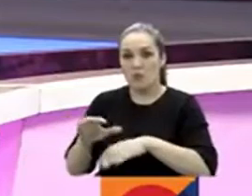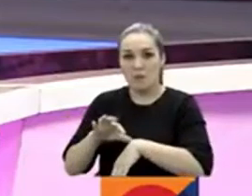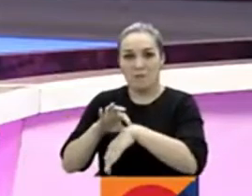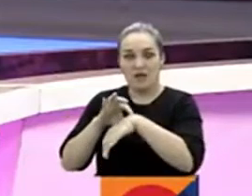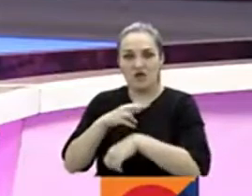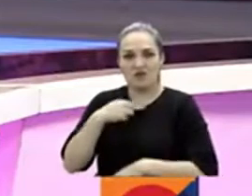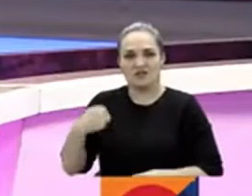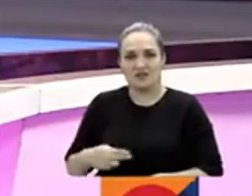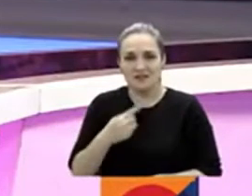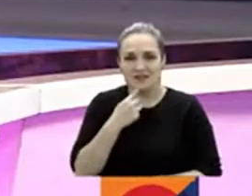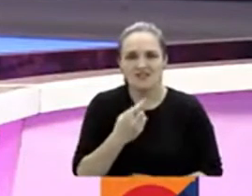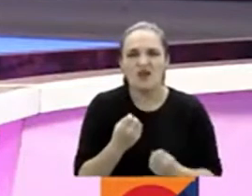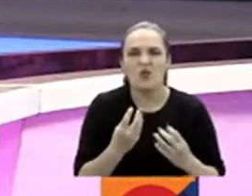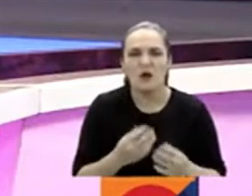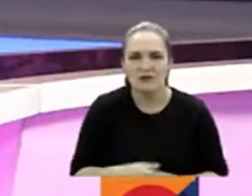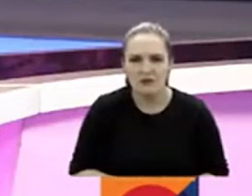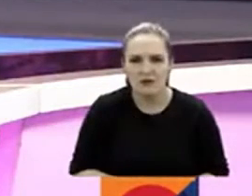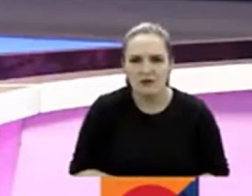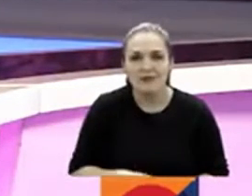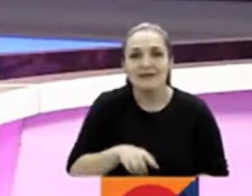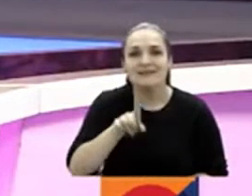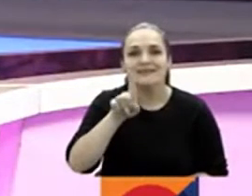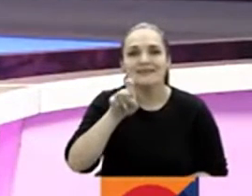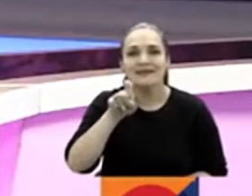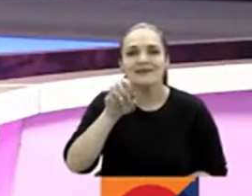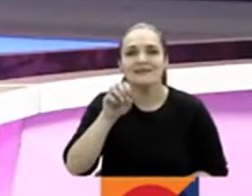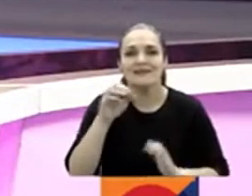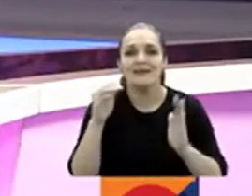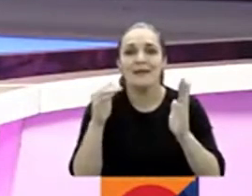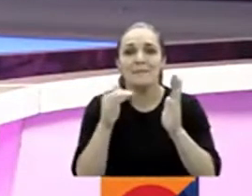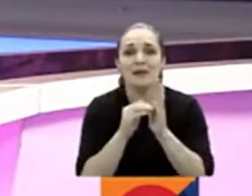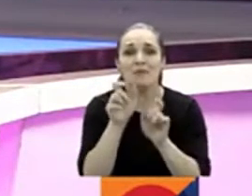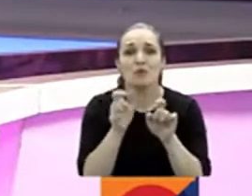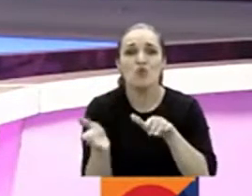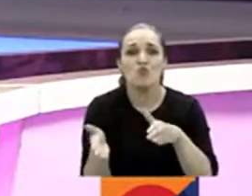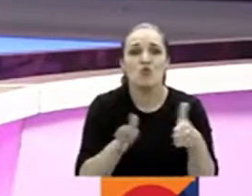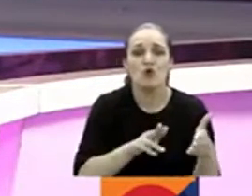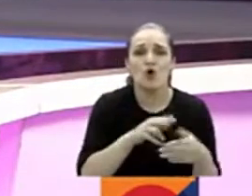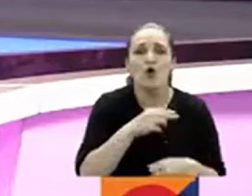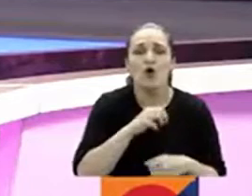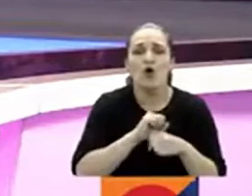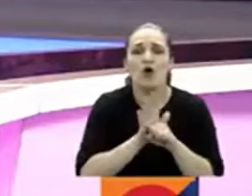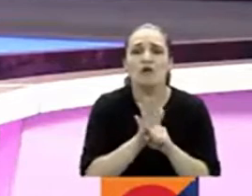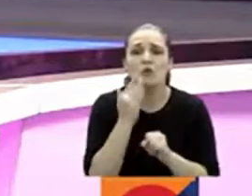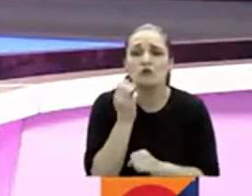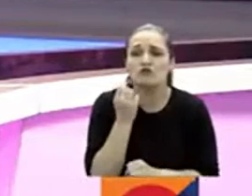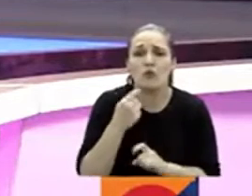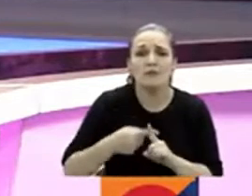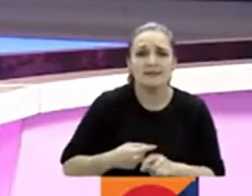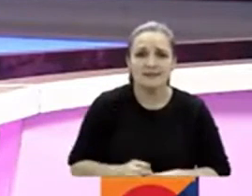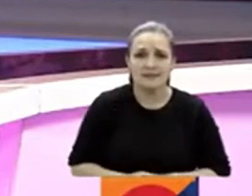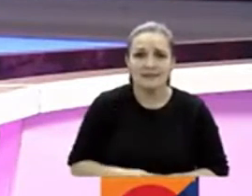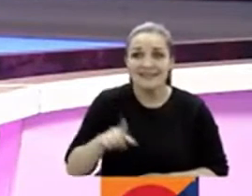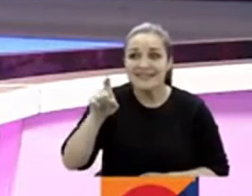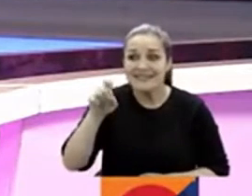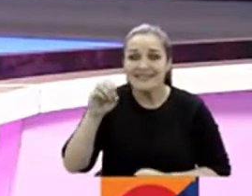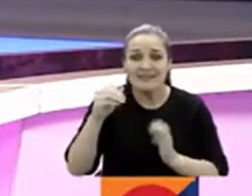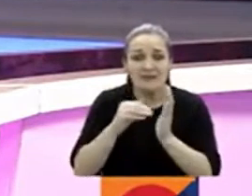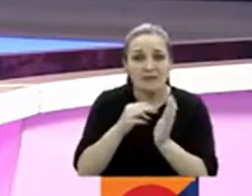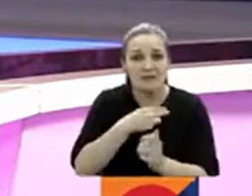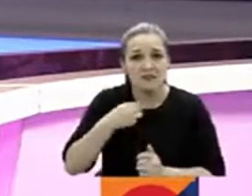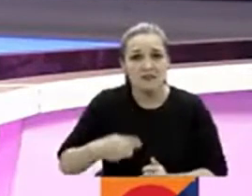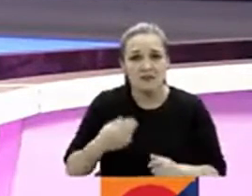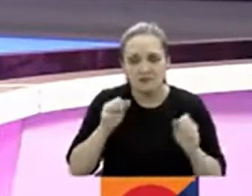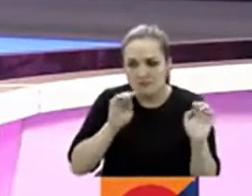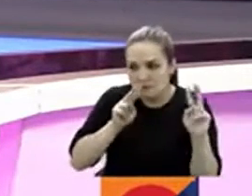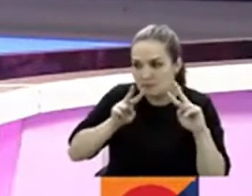miren esta cifra, cerca de 60.000 muertes por COVID-19 en menos de un mes. Cifra que enciende las alarmas de la Organización